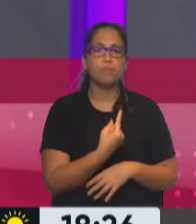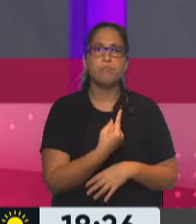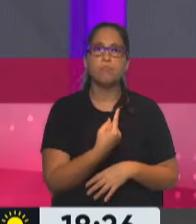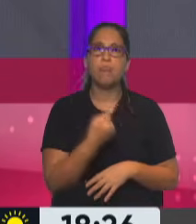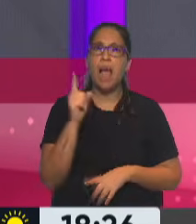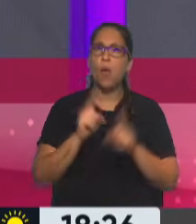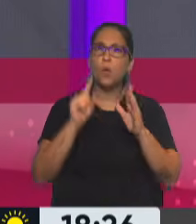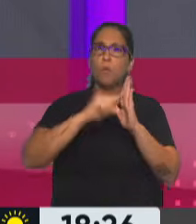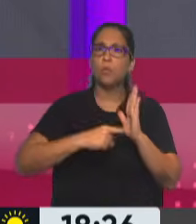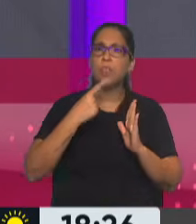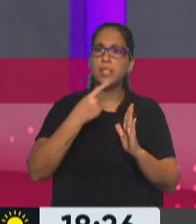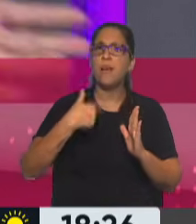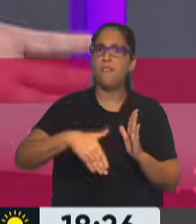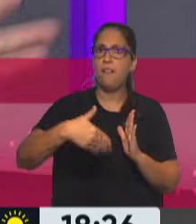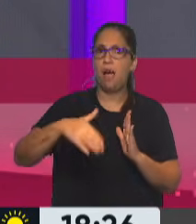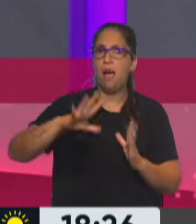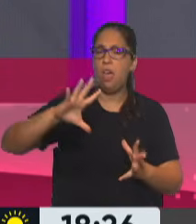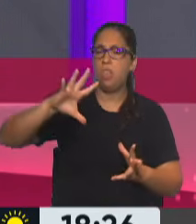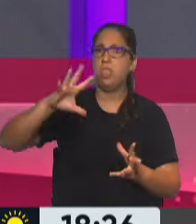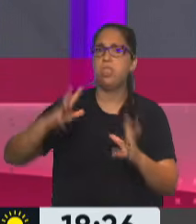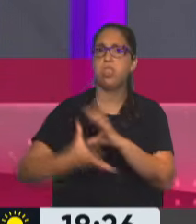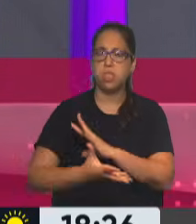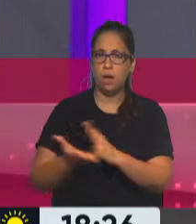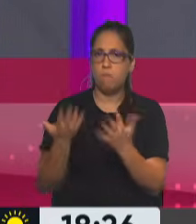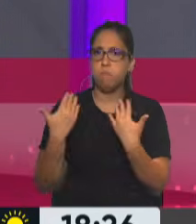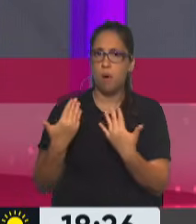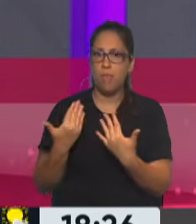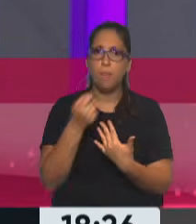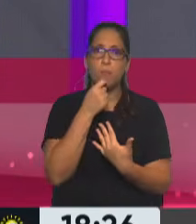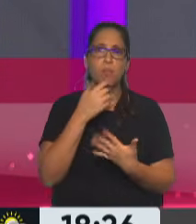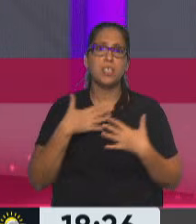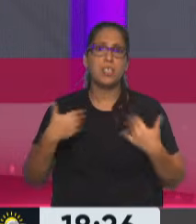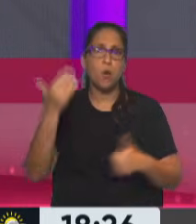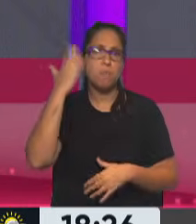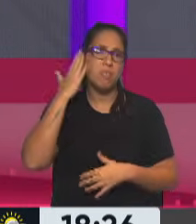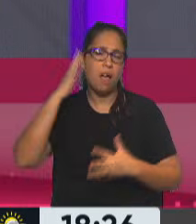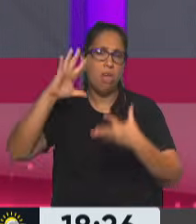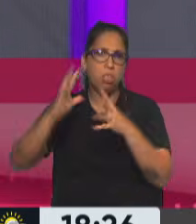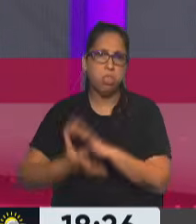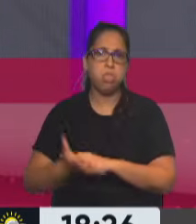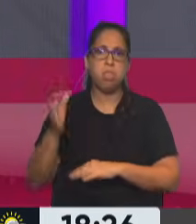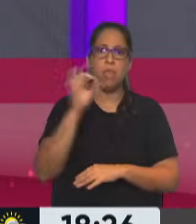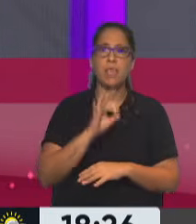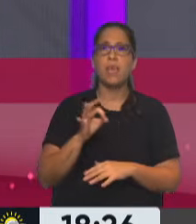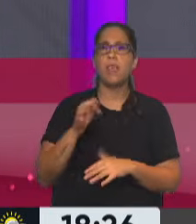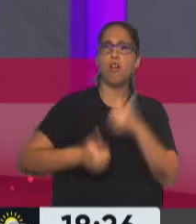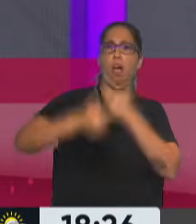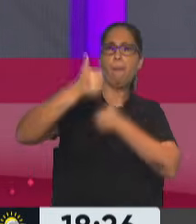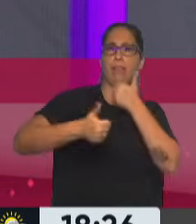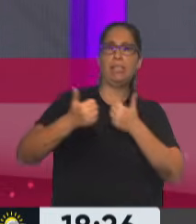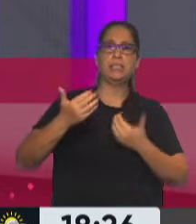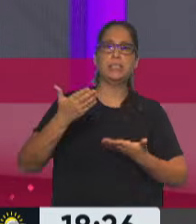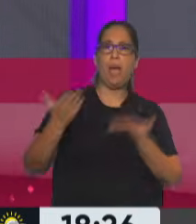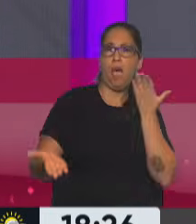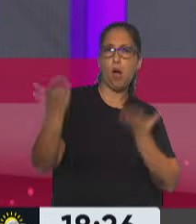es, bueno, los daños que pueden llegar a ocasionar, como decía Dani, en cuanto a la salud mental, y esto que se habla mucho, bueno, de las comparaciones o lo que puede